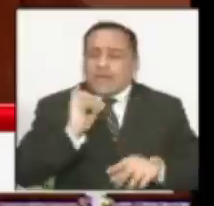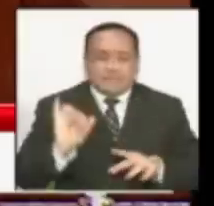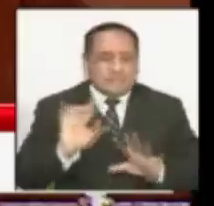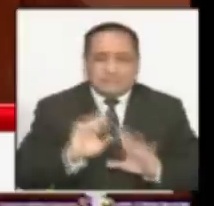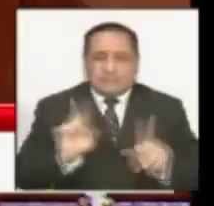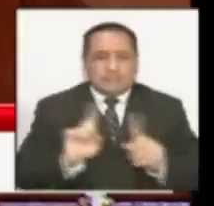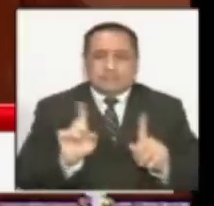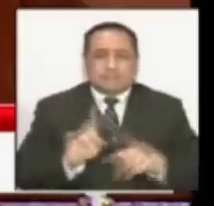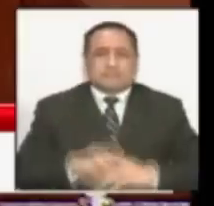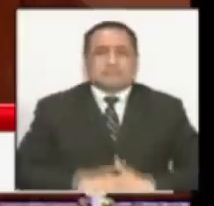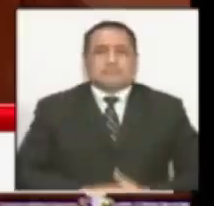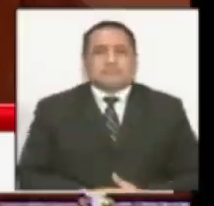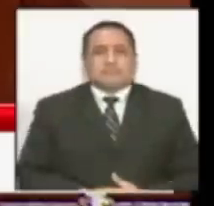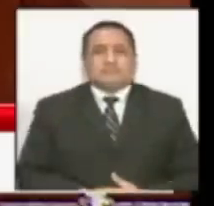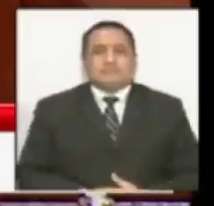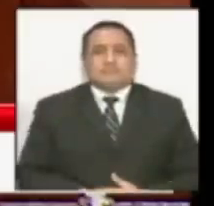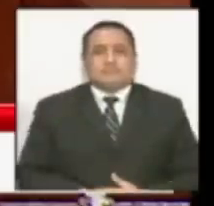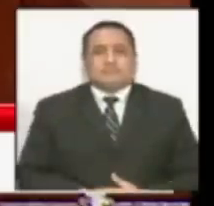así.